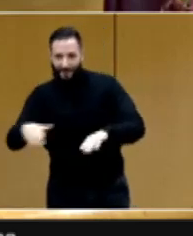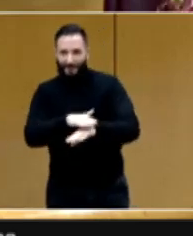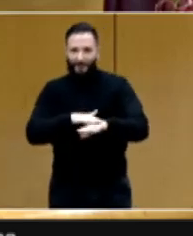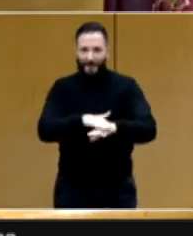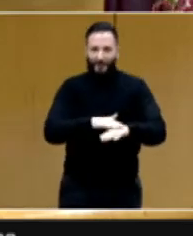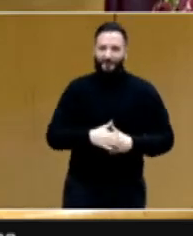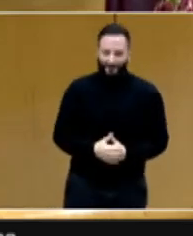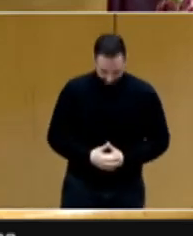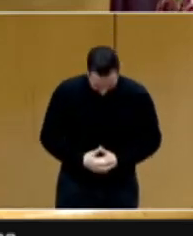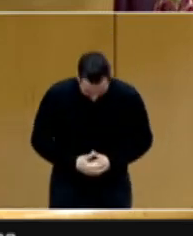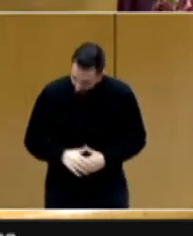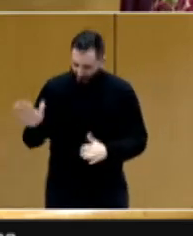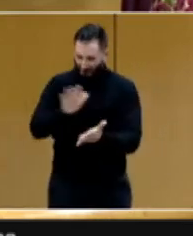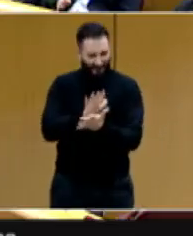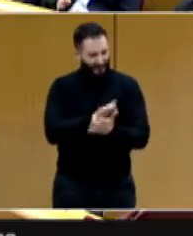justo